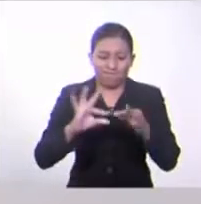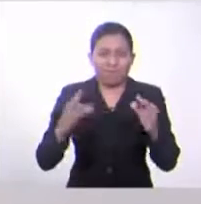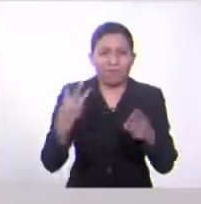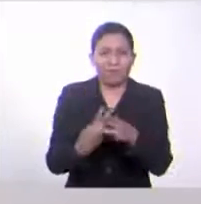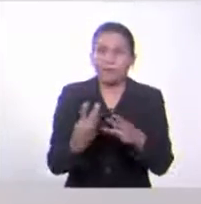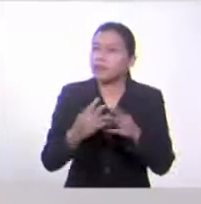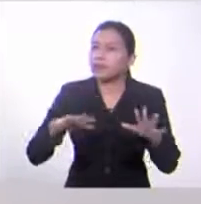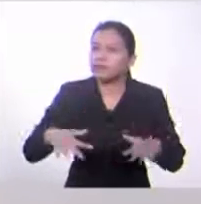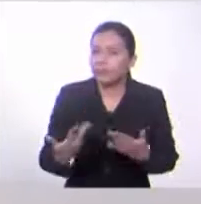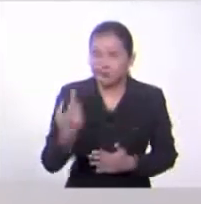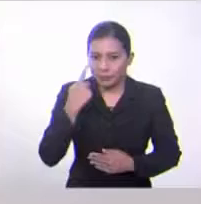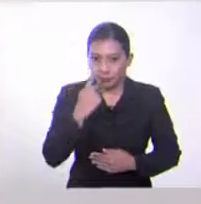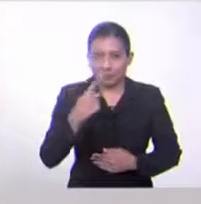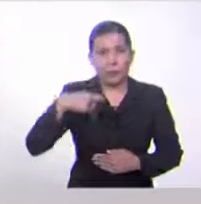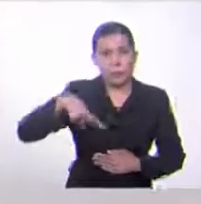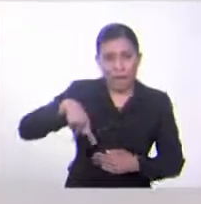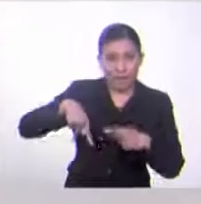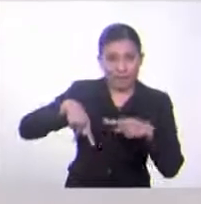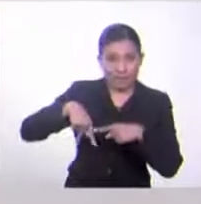será el siguiente.